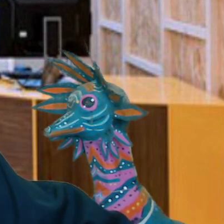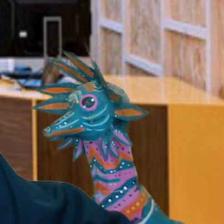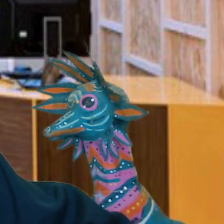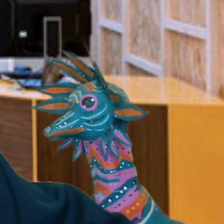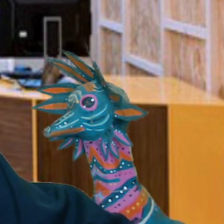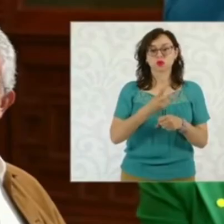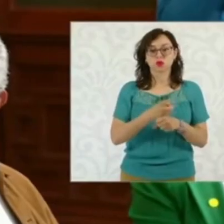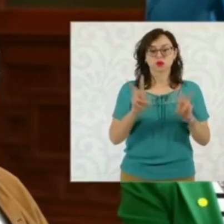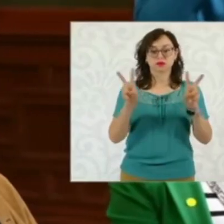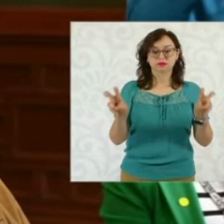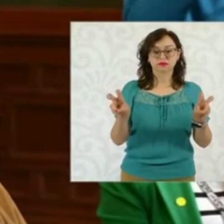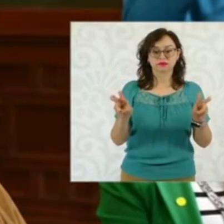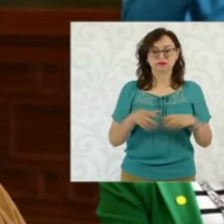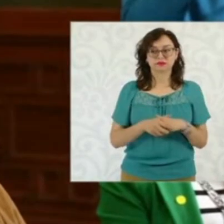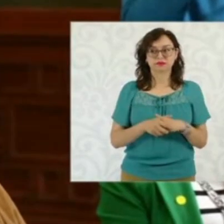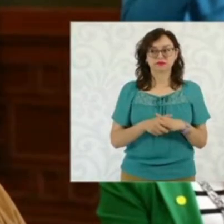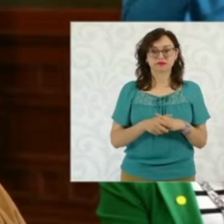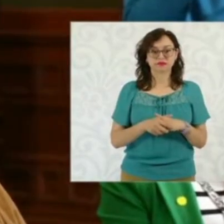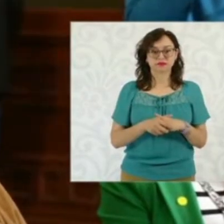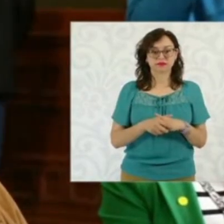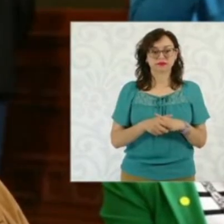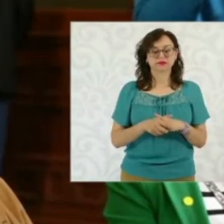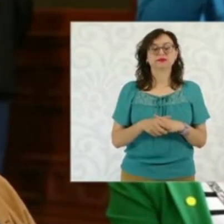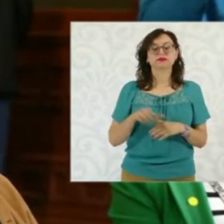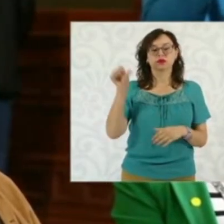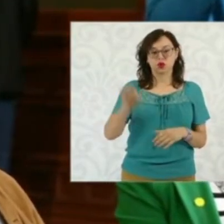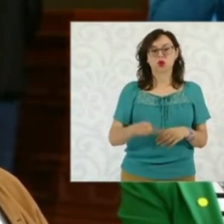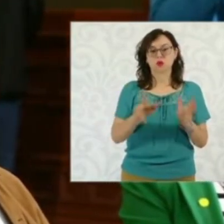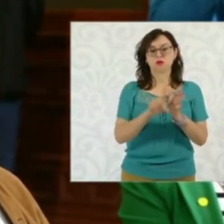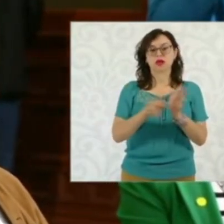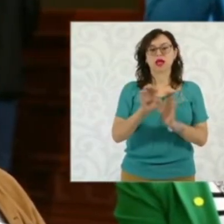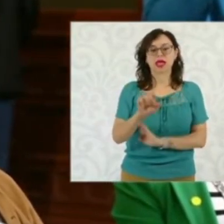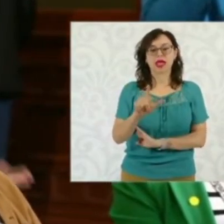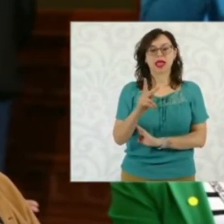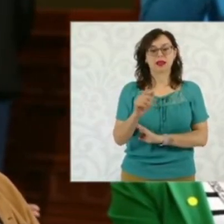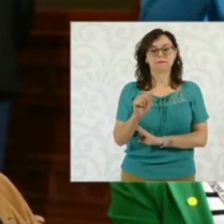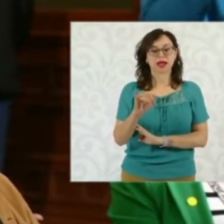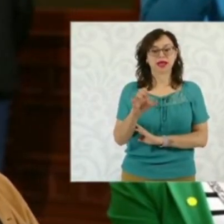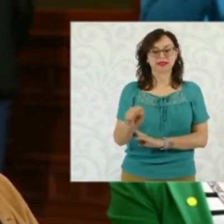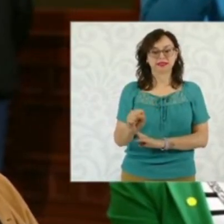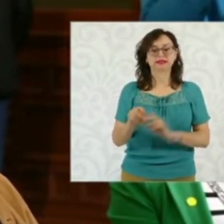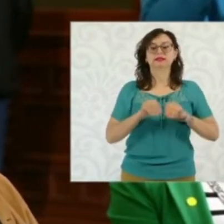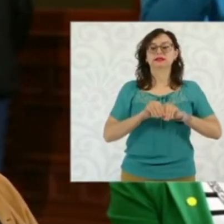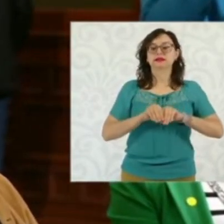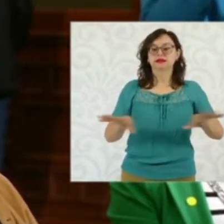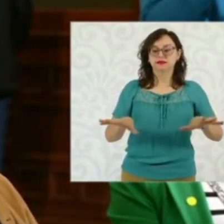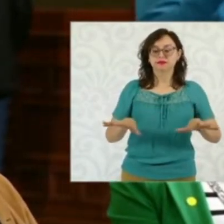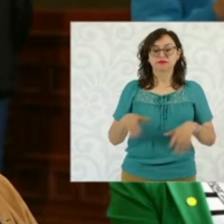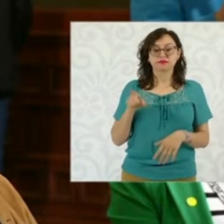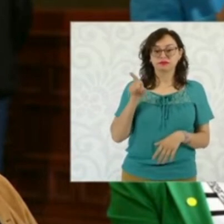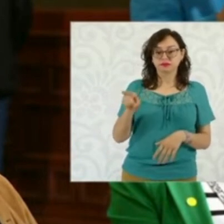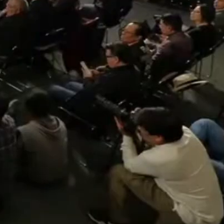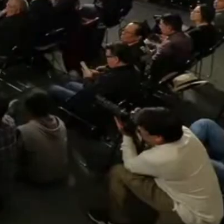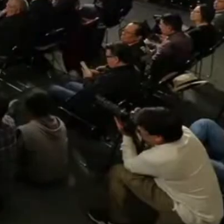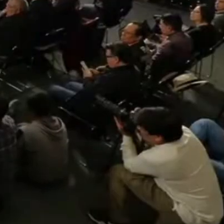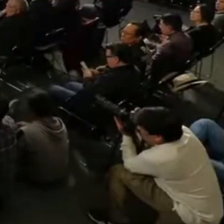de marzo. Hoy la encuestadora ECOL publica en el periódico El País la más reciente medición que confirma su alta